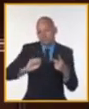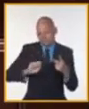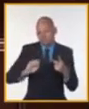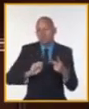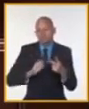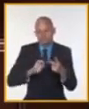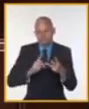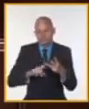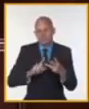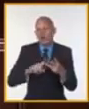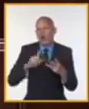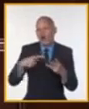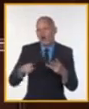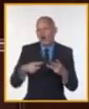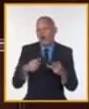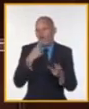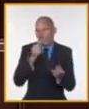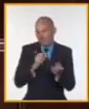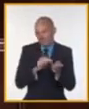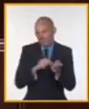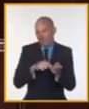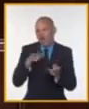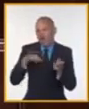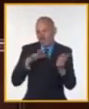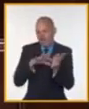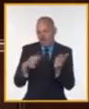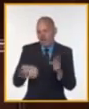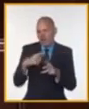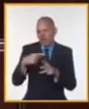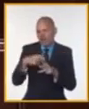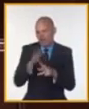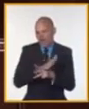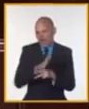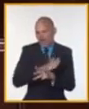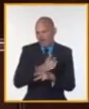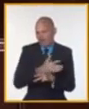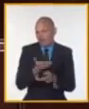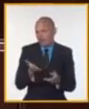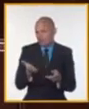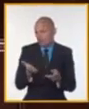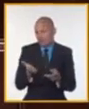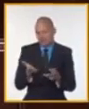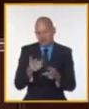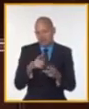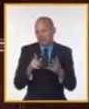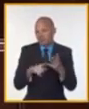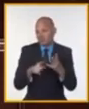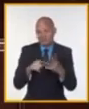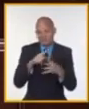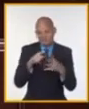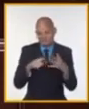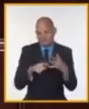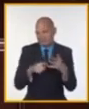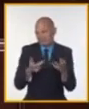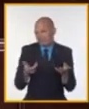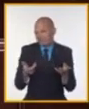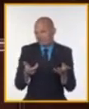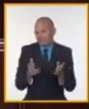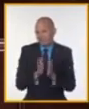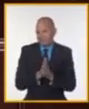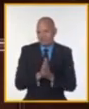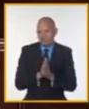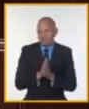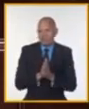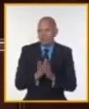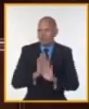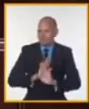las principales insatisfacciones. Inciden a su vez el desabastecimiento de productos esenciales, la